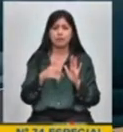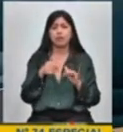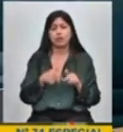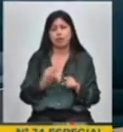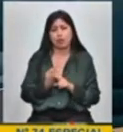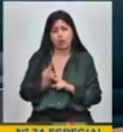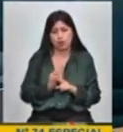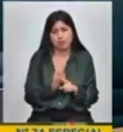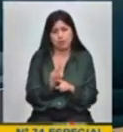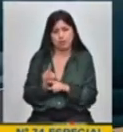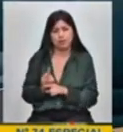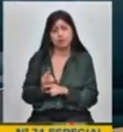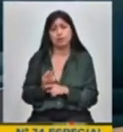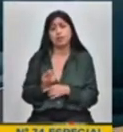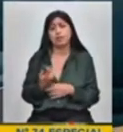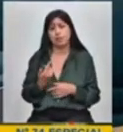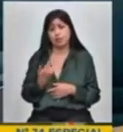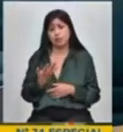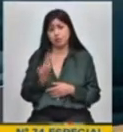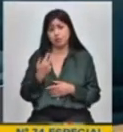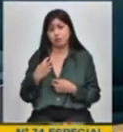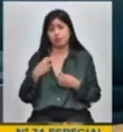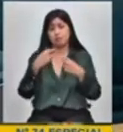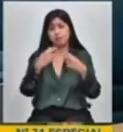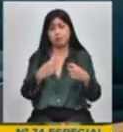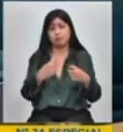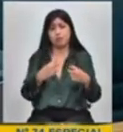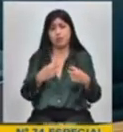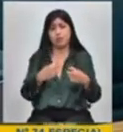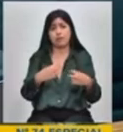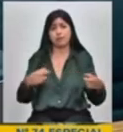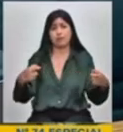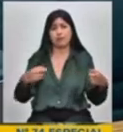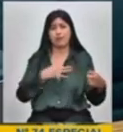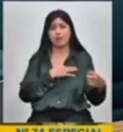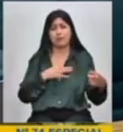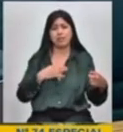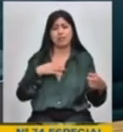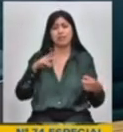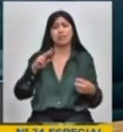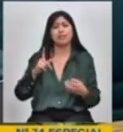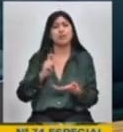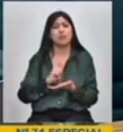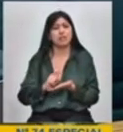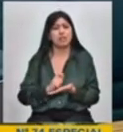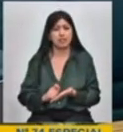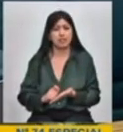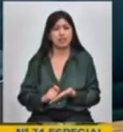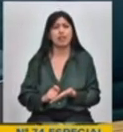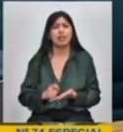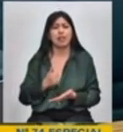discutimos. Quienes hemos estado sentados ahí donde está el ministro, la subsecretaria y la directora, lo sabemos.